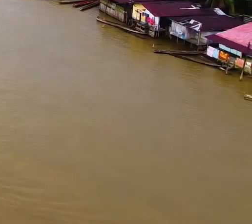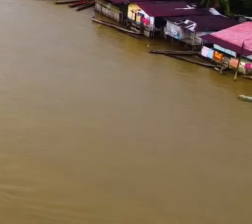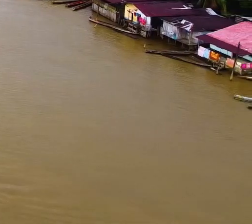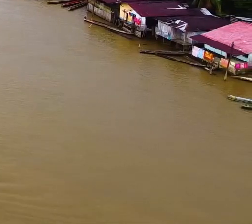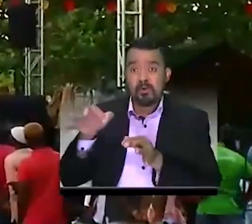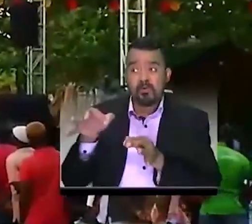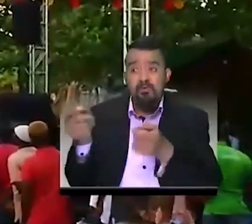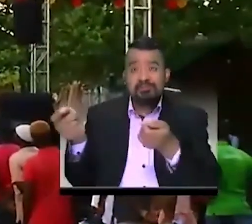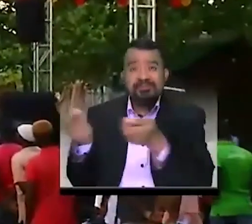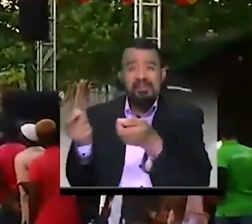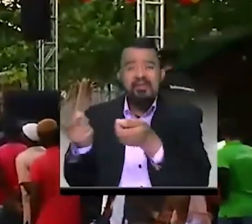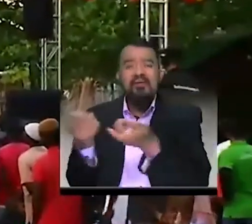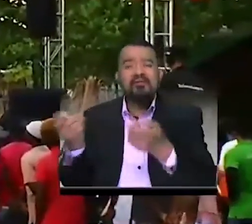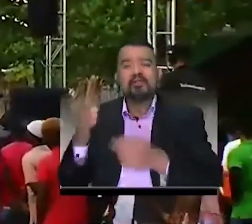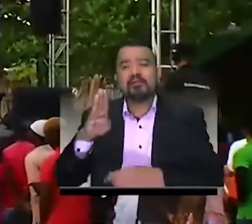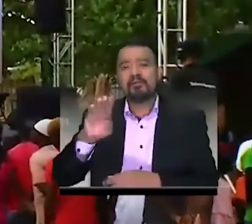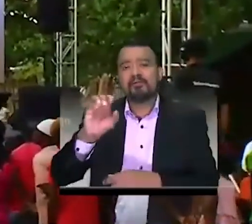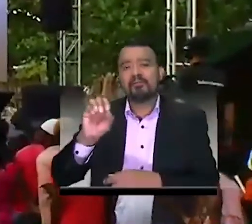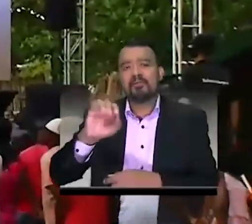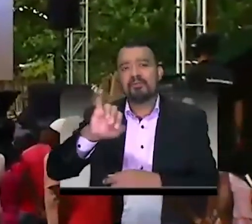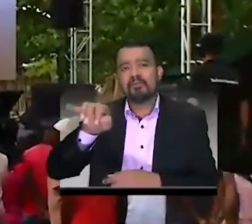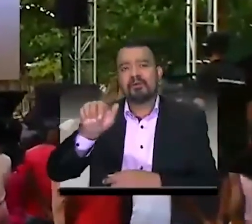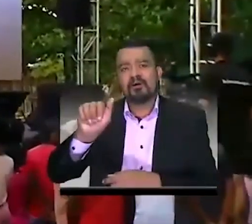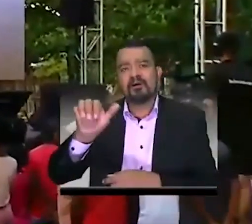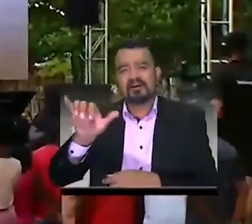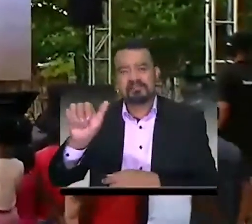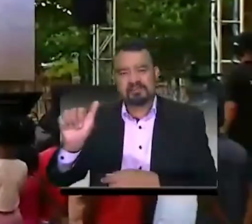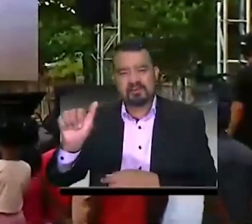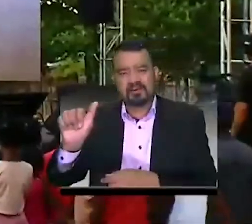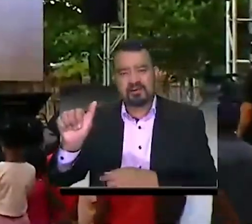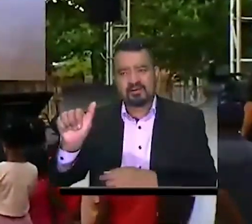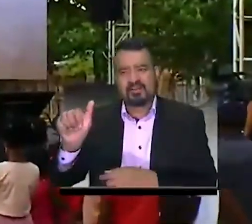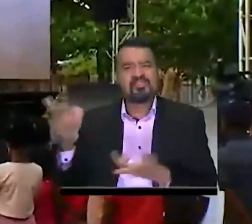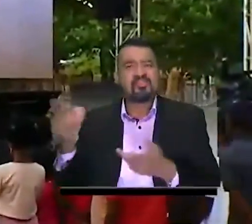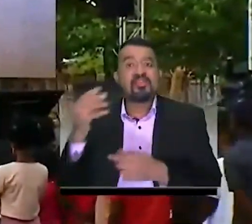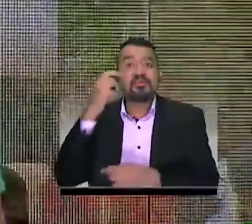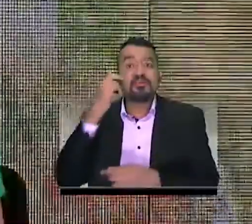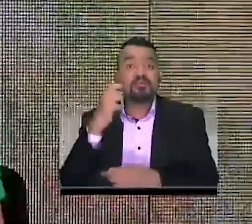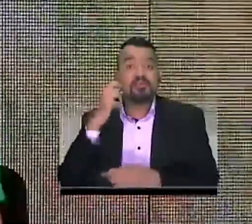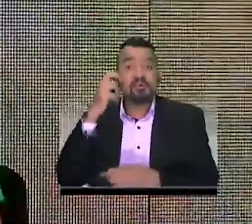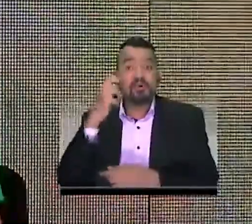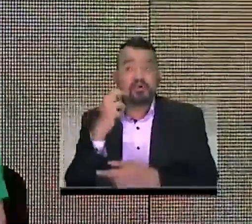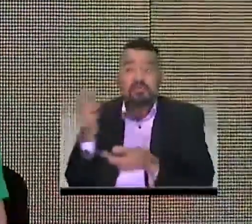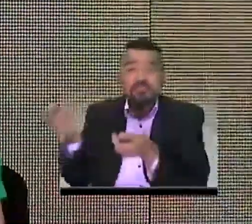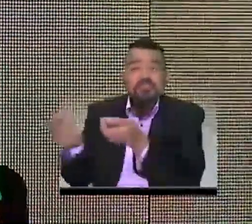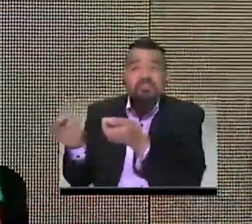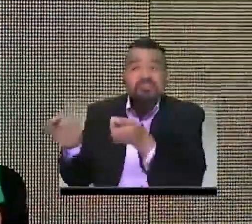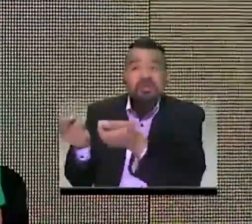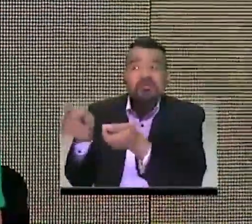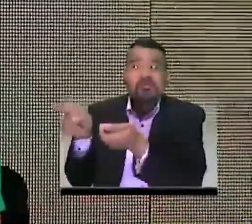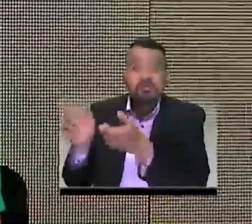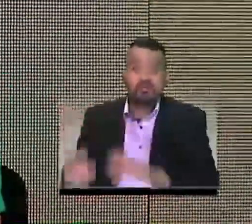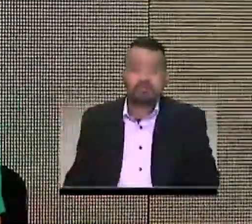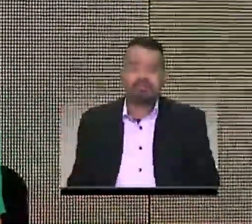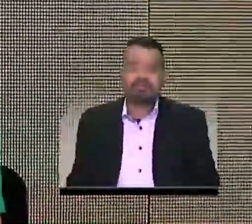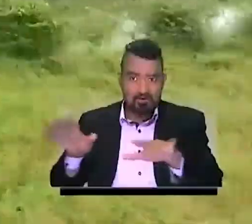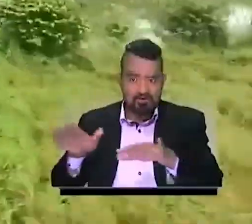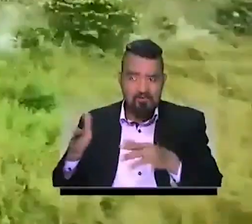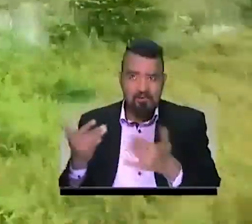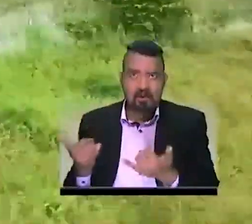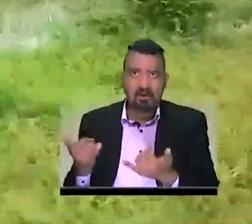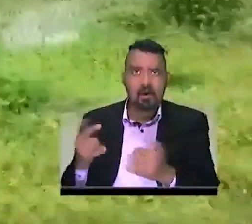de Bojayá, nuestro hermano departamento del Chocó, que queda aquí al otro lado del